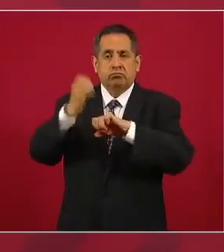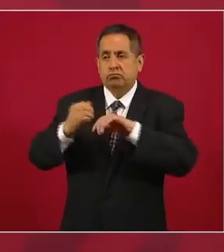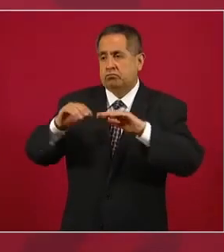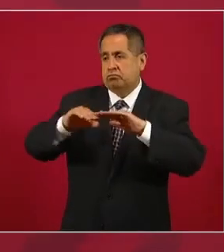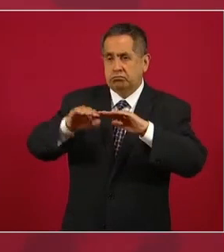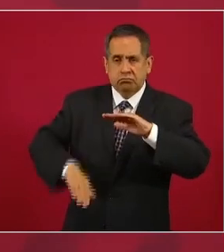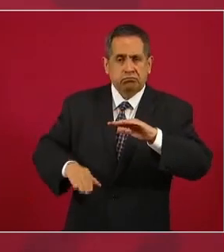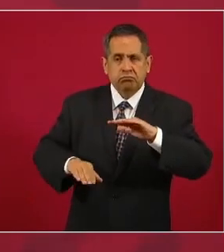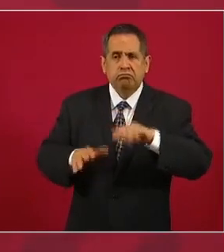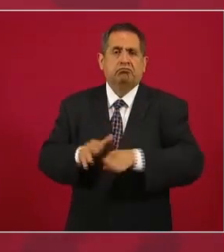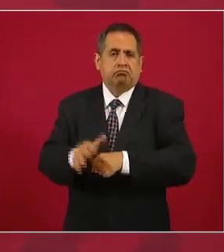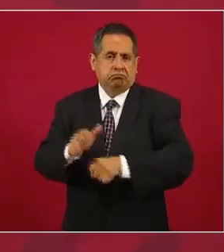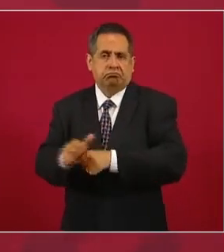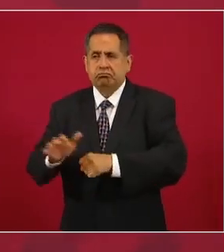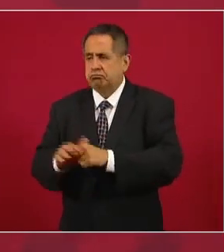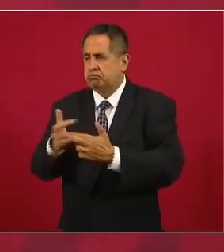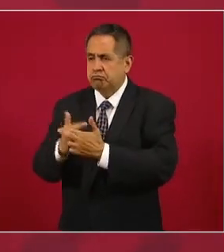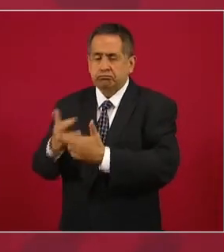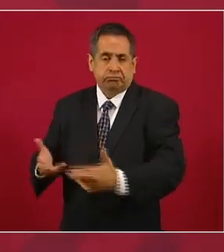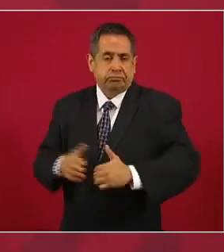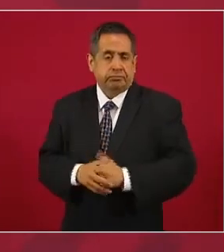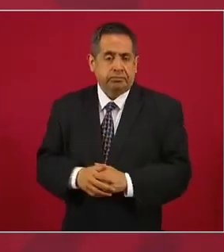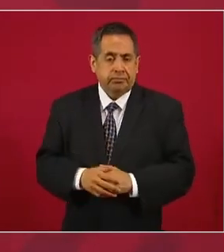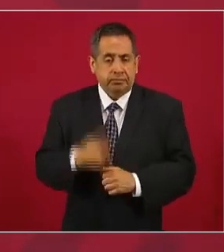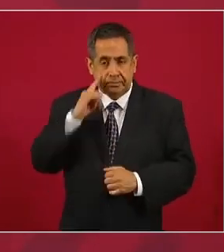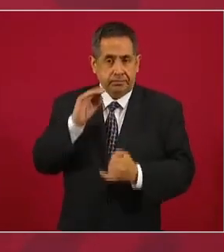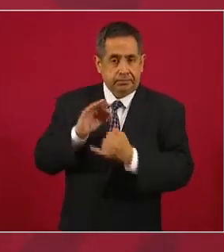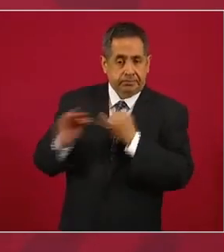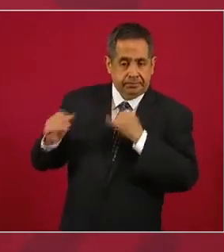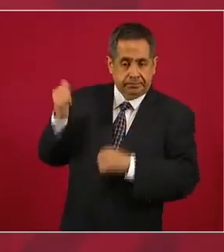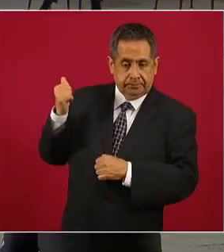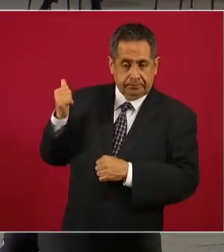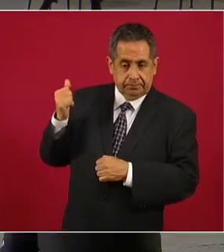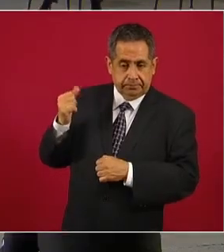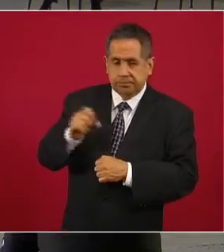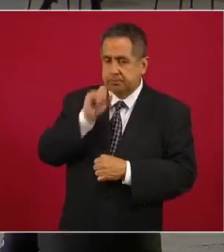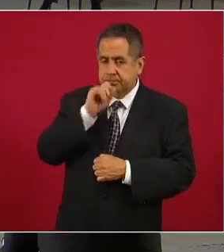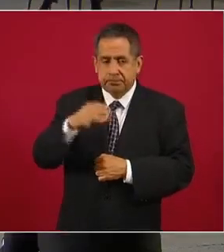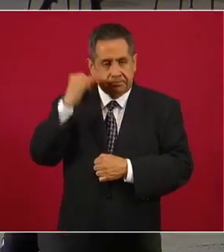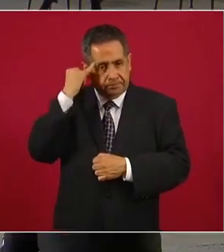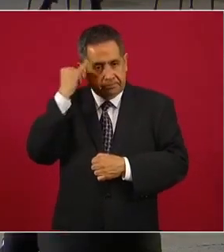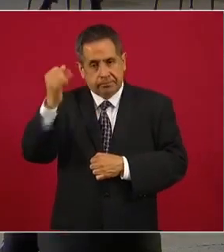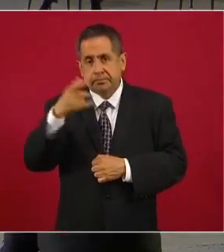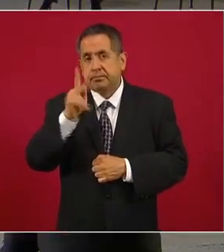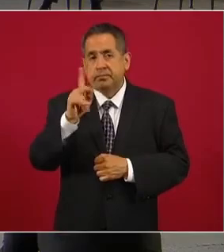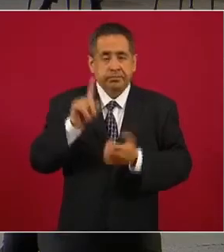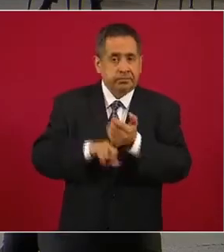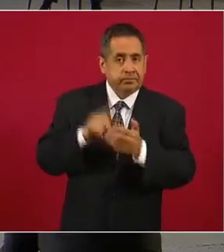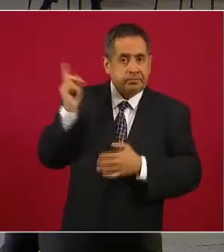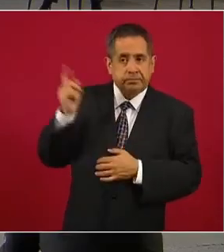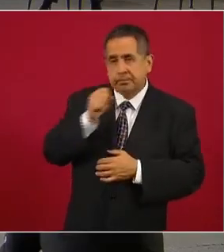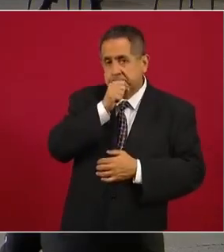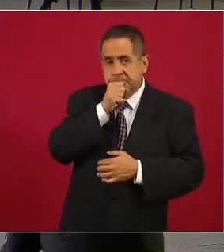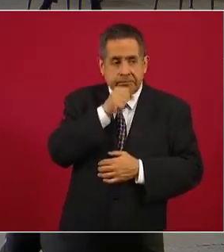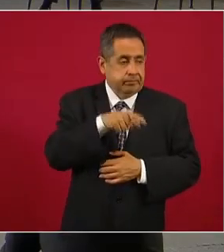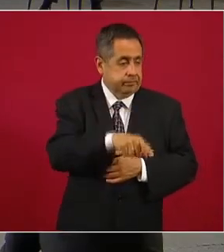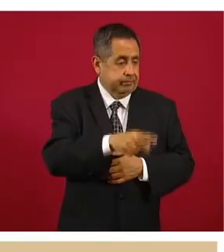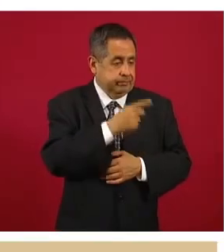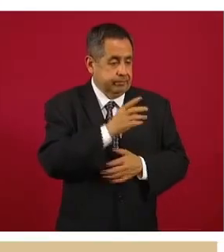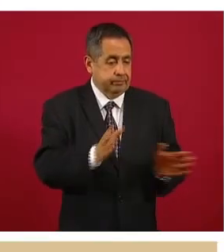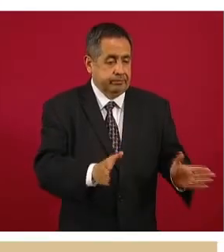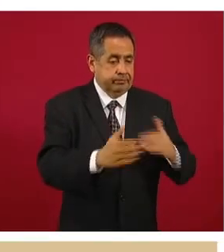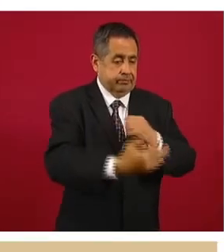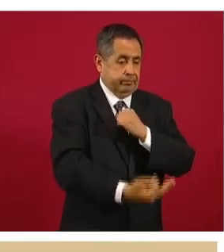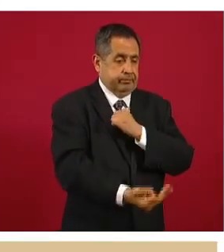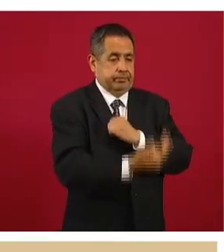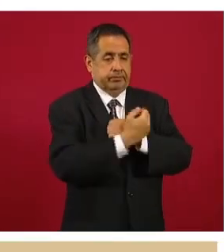de 50%. Y en la última diapositiva vemos exactamente la misma idea, pero referida a aquellas camas de hospital que